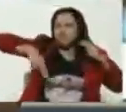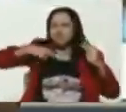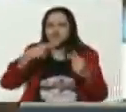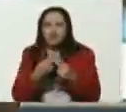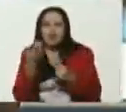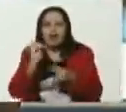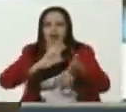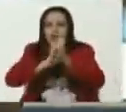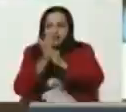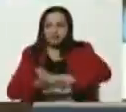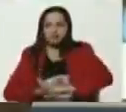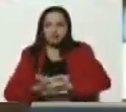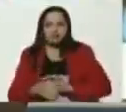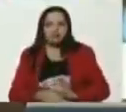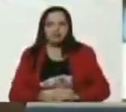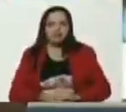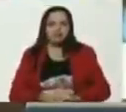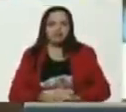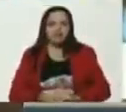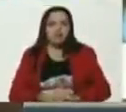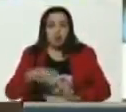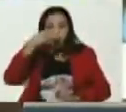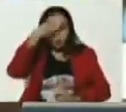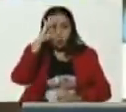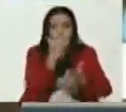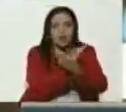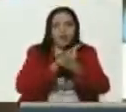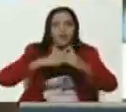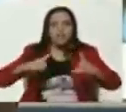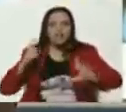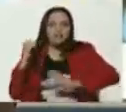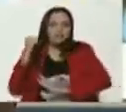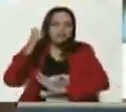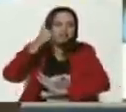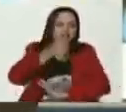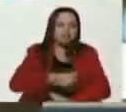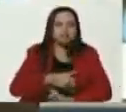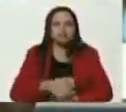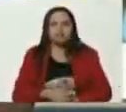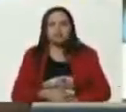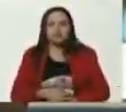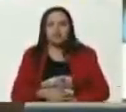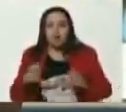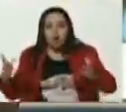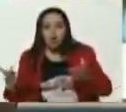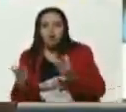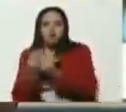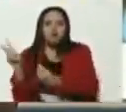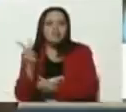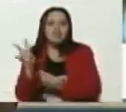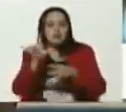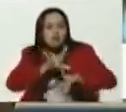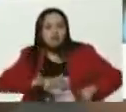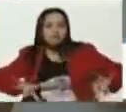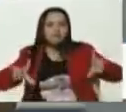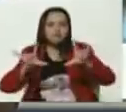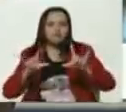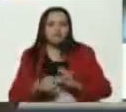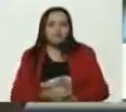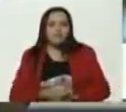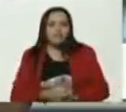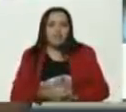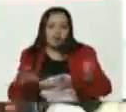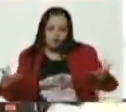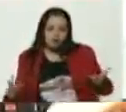será vencida. Cuba en su libertad eterna, junto a mi Venezuela querida, marcharemos